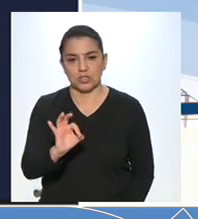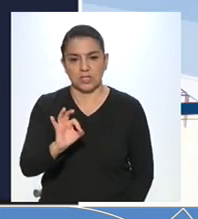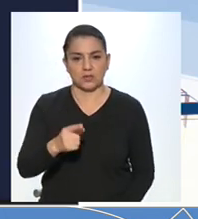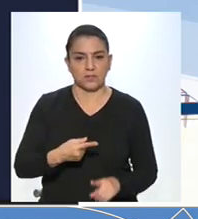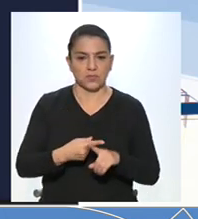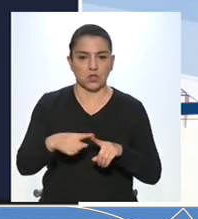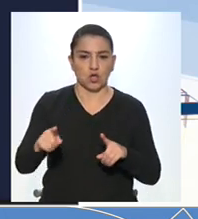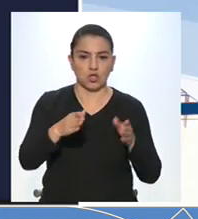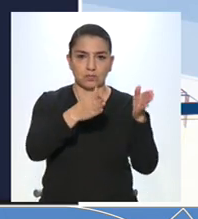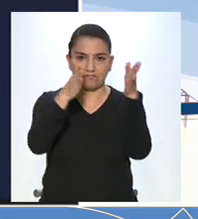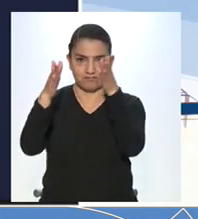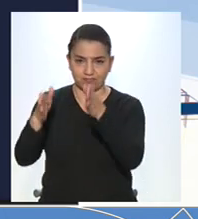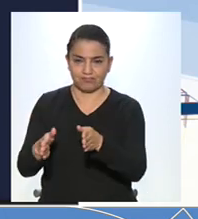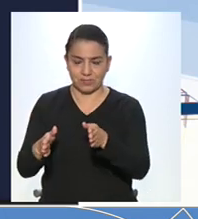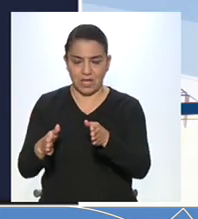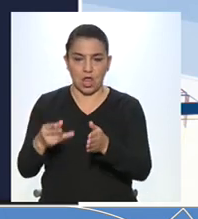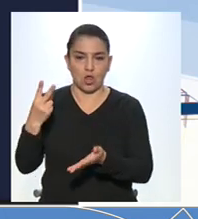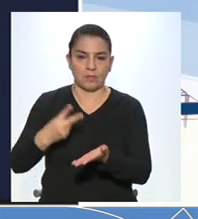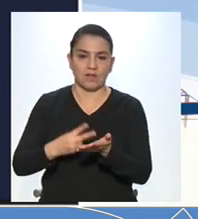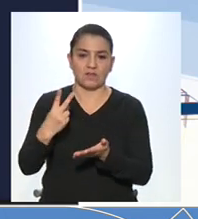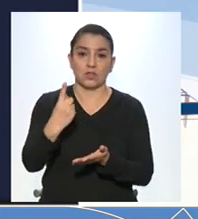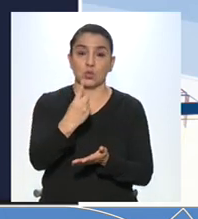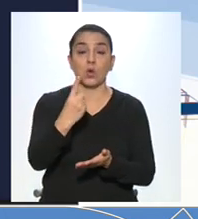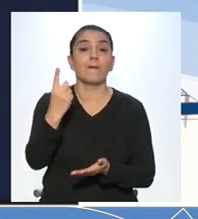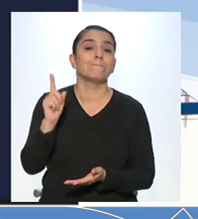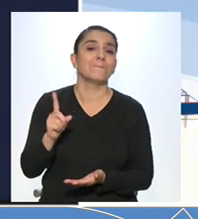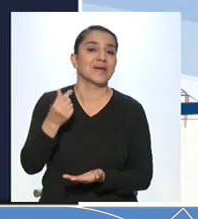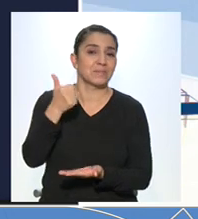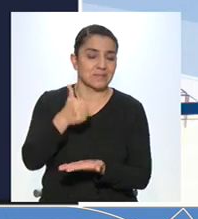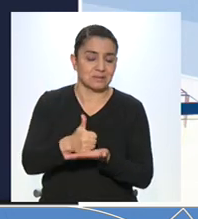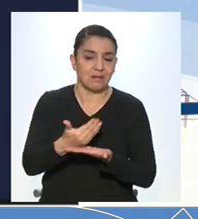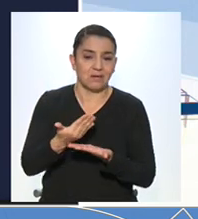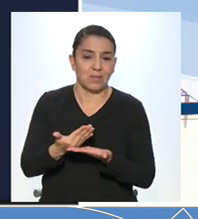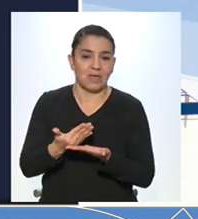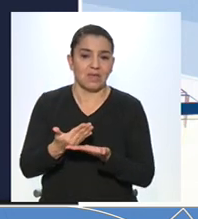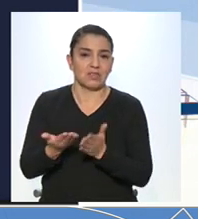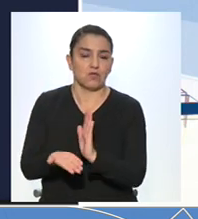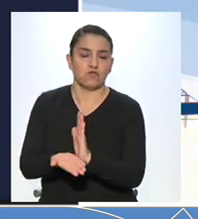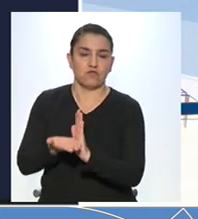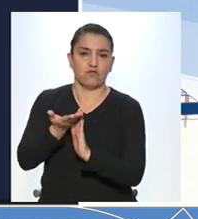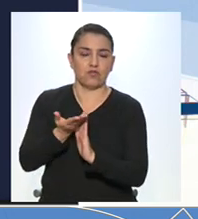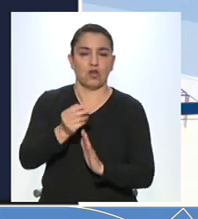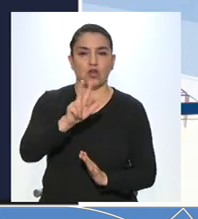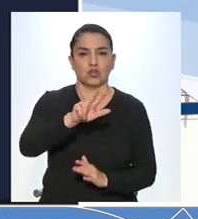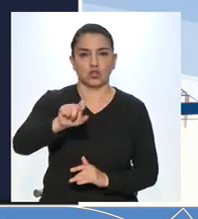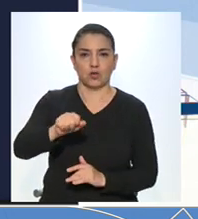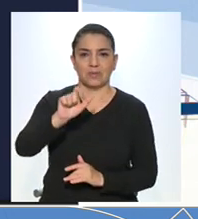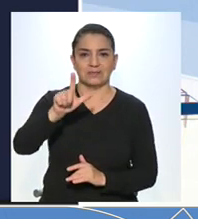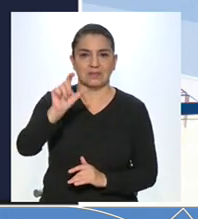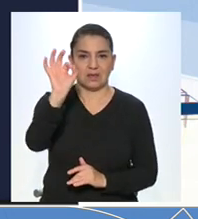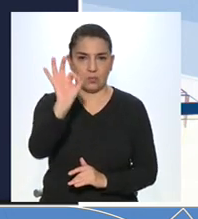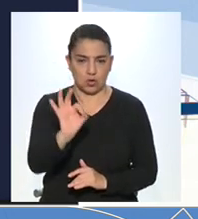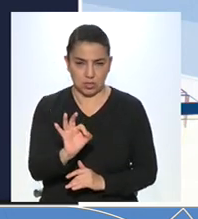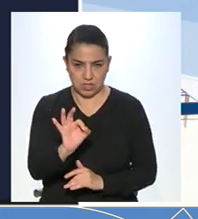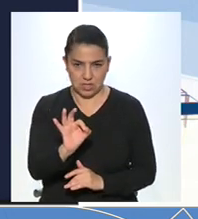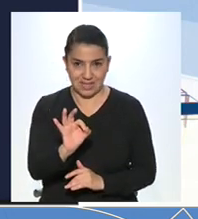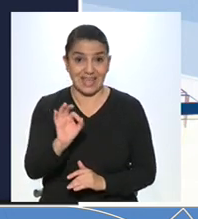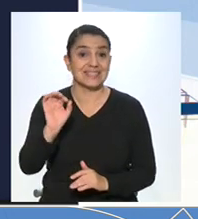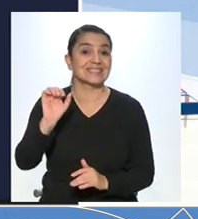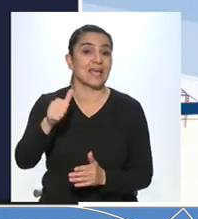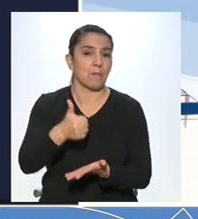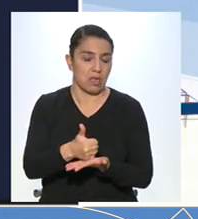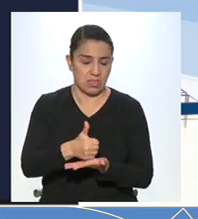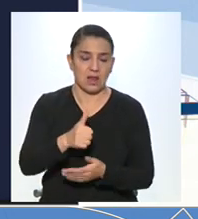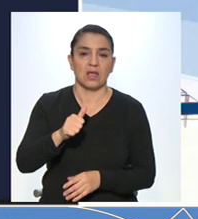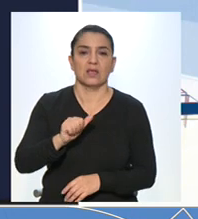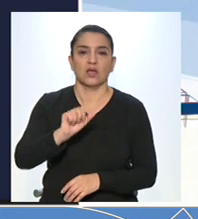2021, se muestran los datos del primer semestre del 2021, donde la actividad creció 8,7%, estamos hablando del semestre,